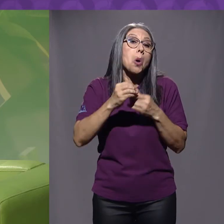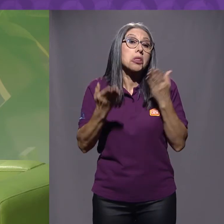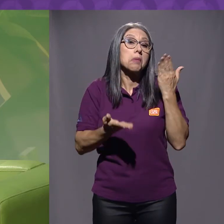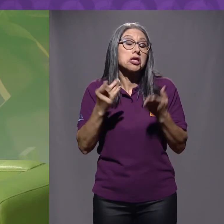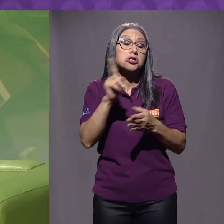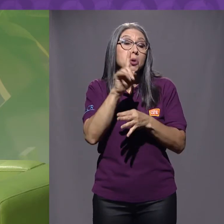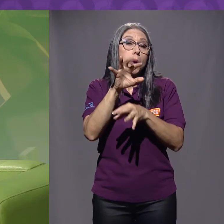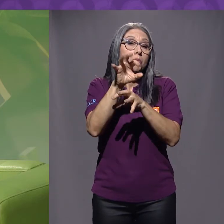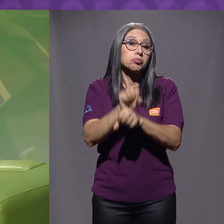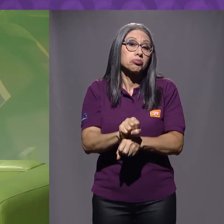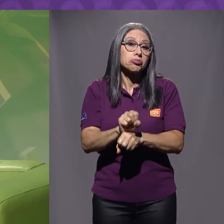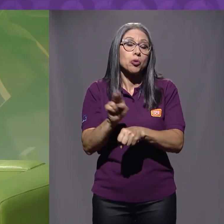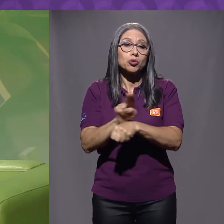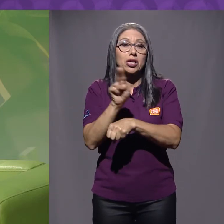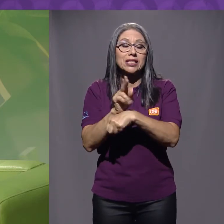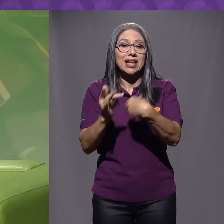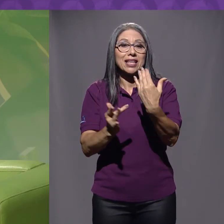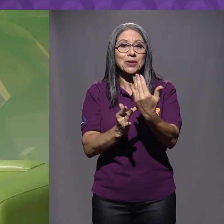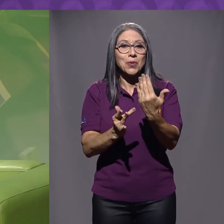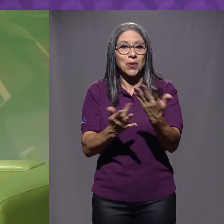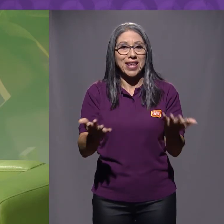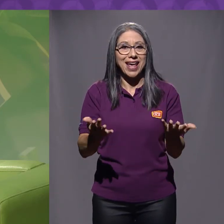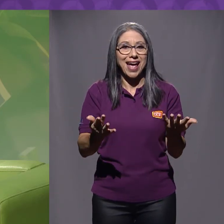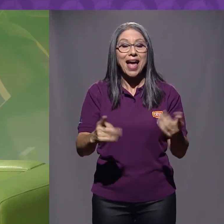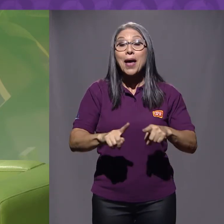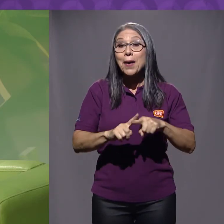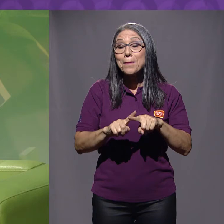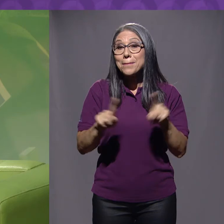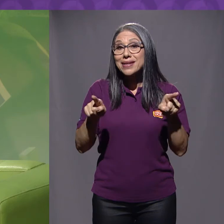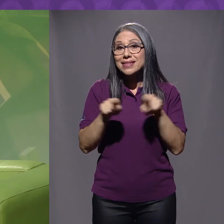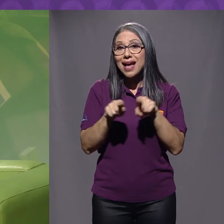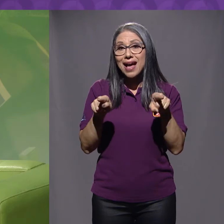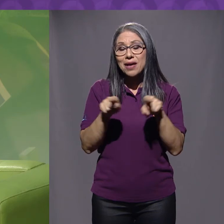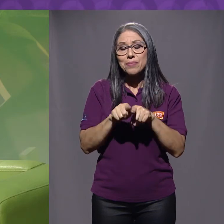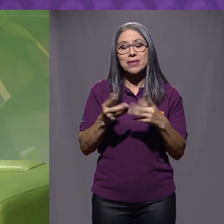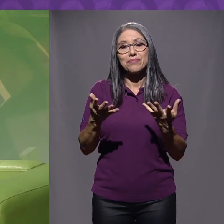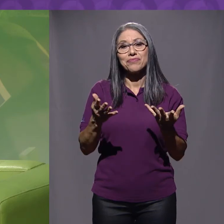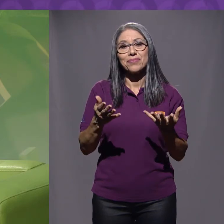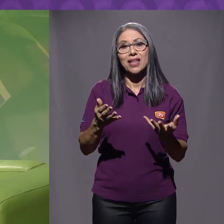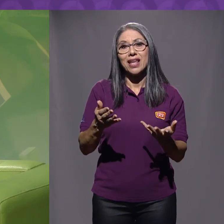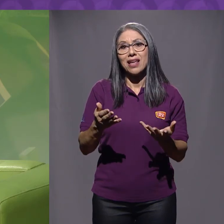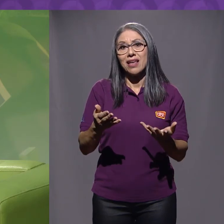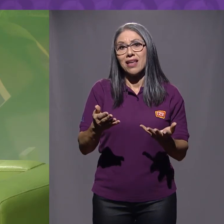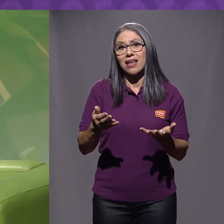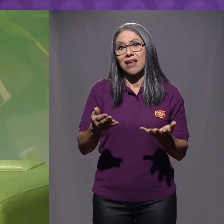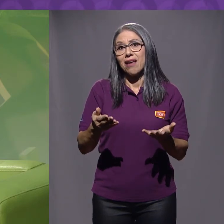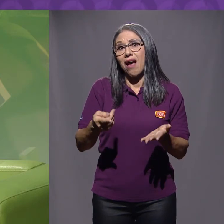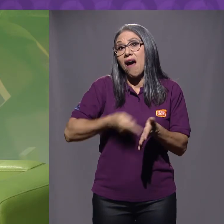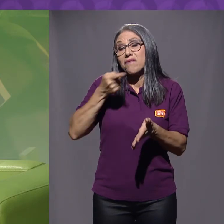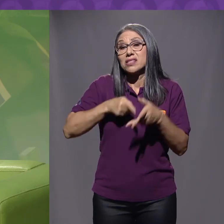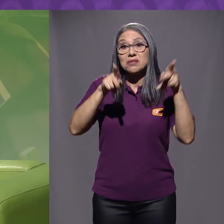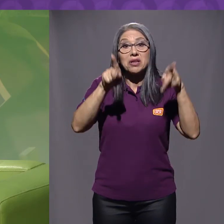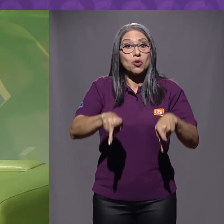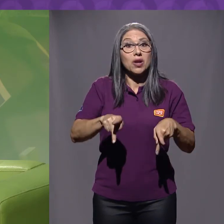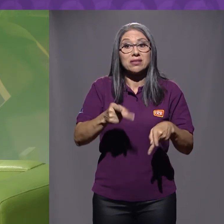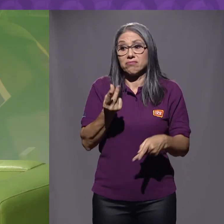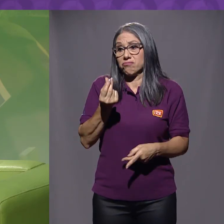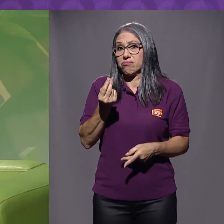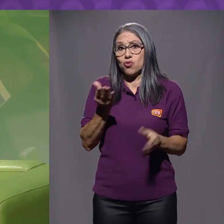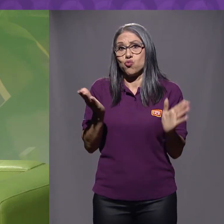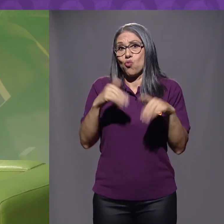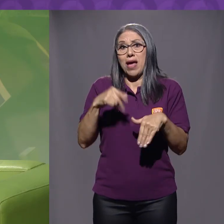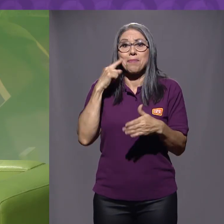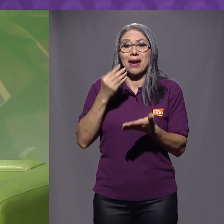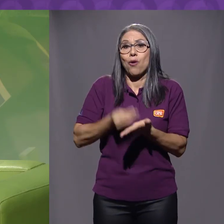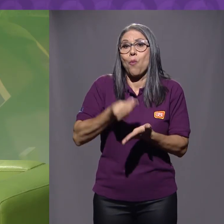habituados a utilizar este tipo de tecnología, pero en muchos casos también va más allá y tiene que ver con la capacidad adquisitiva de